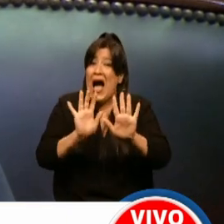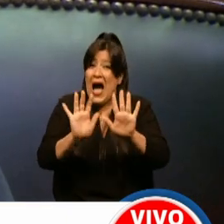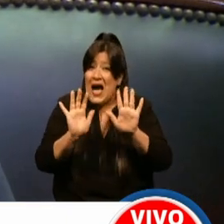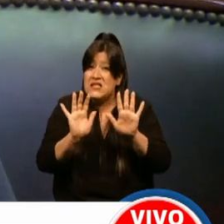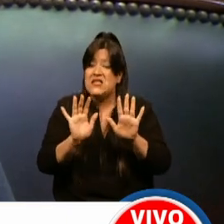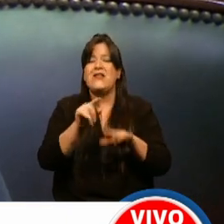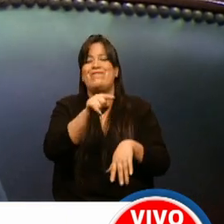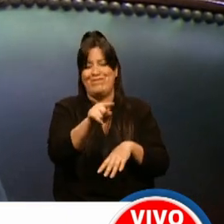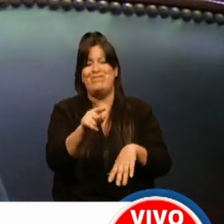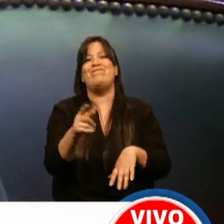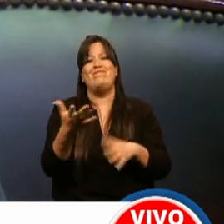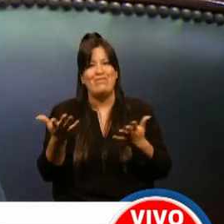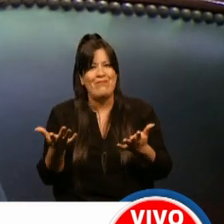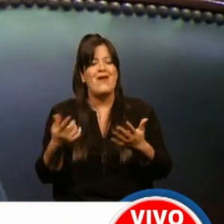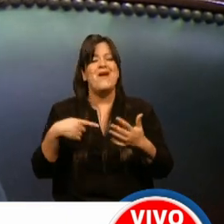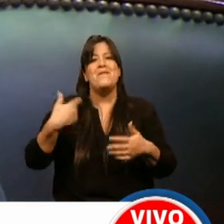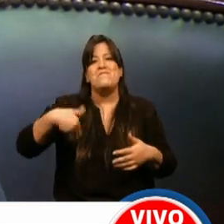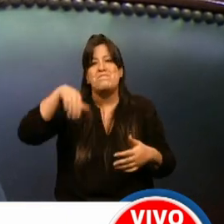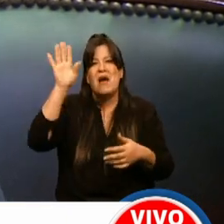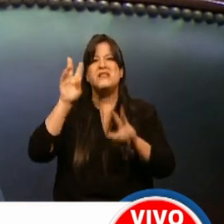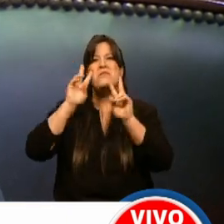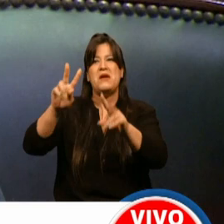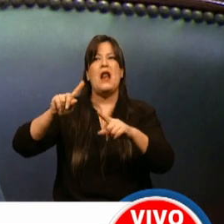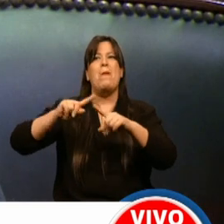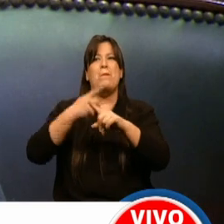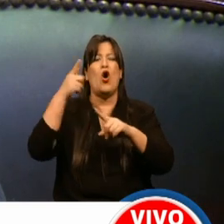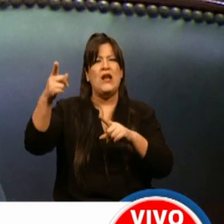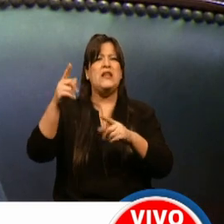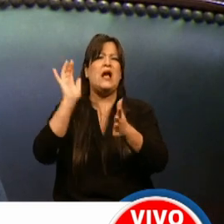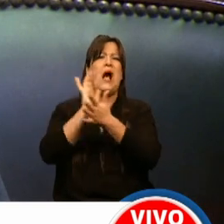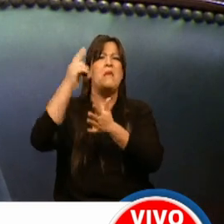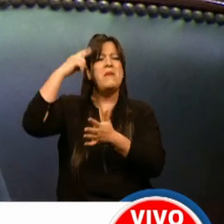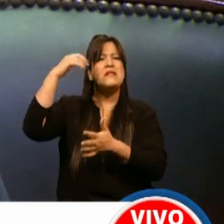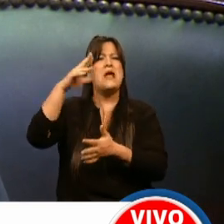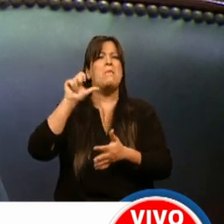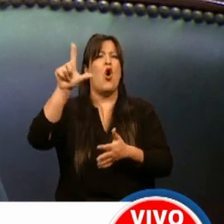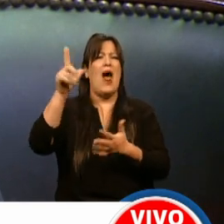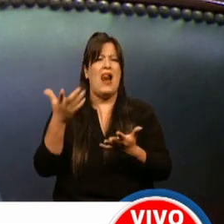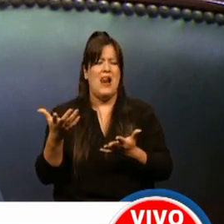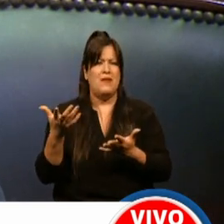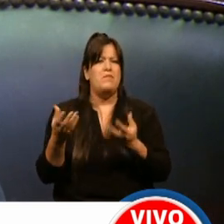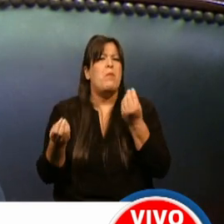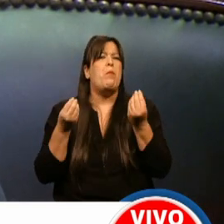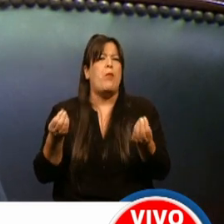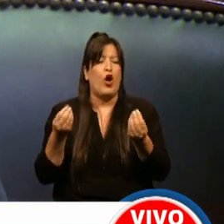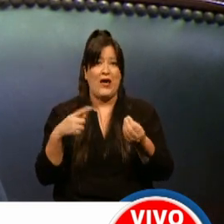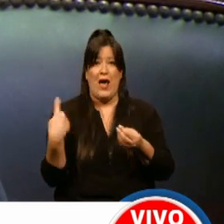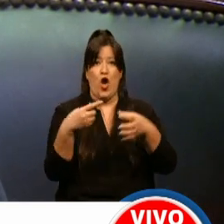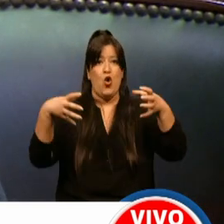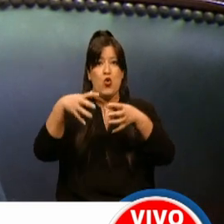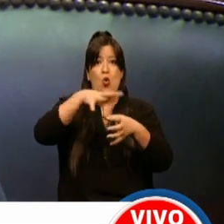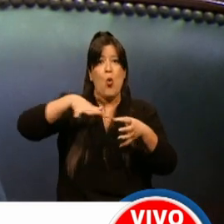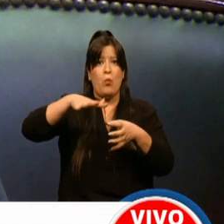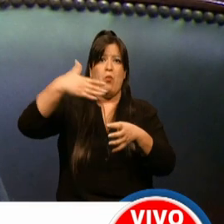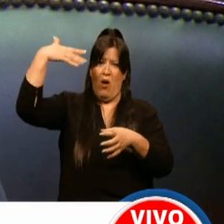todavía seguimos mirando la política desde la moral porque este colectivo fue